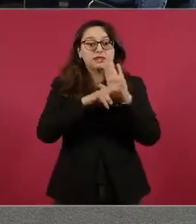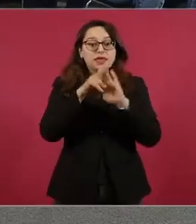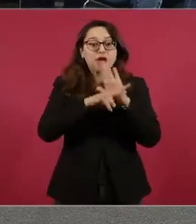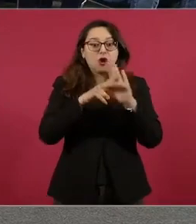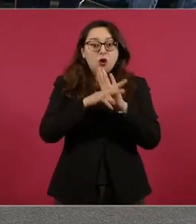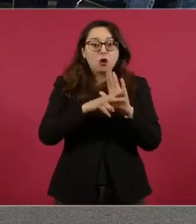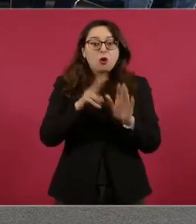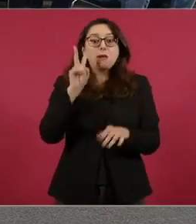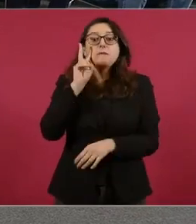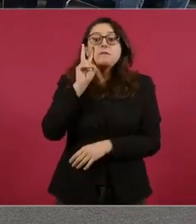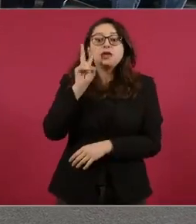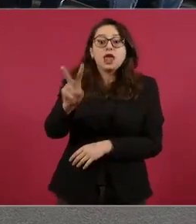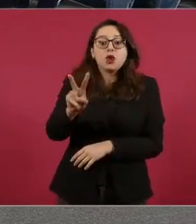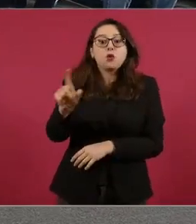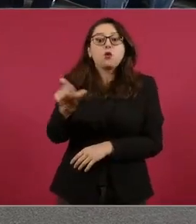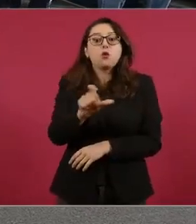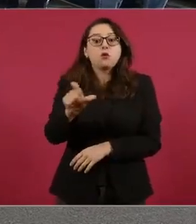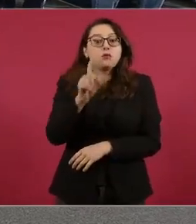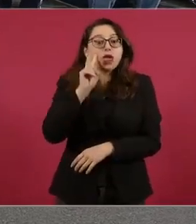eso